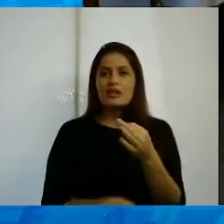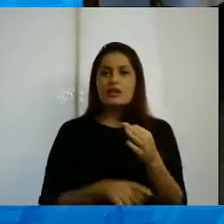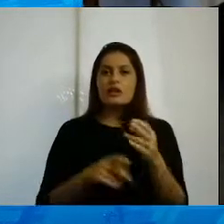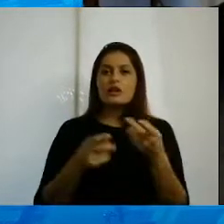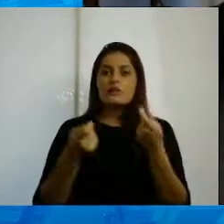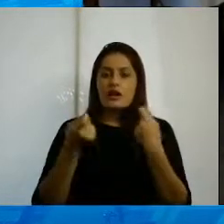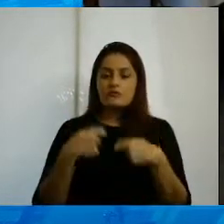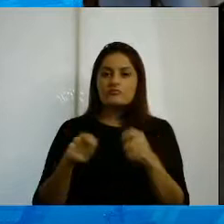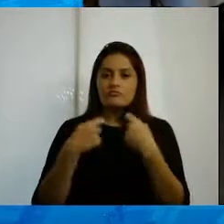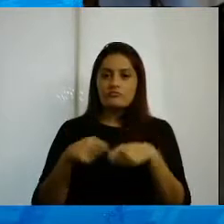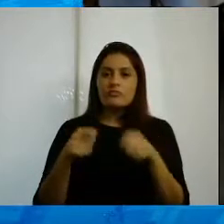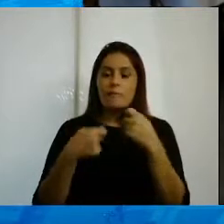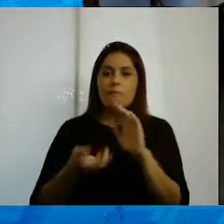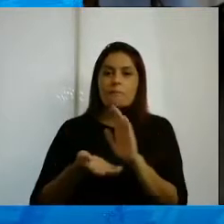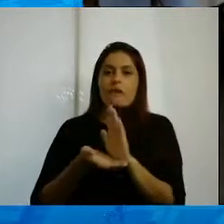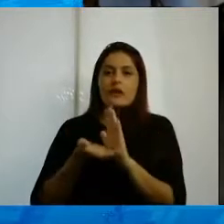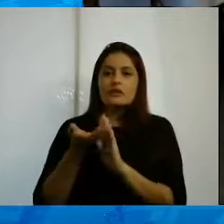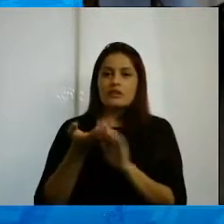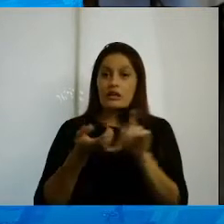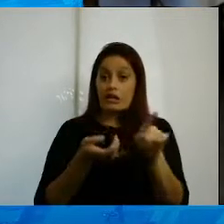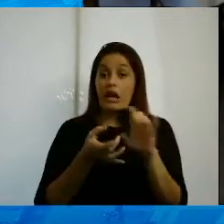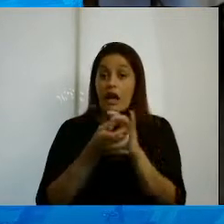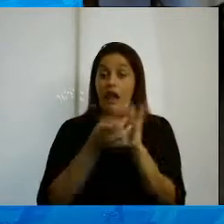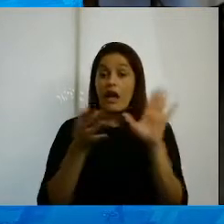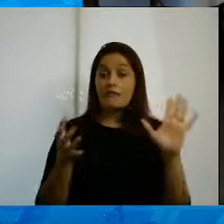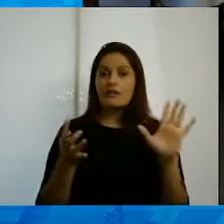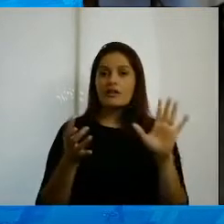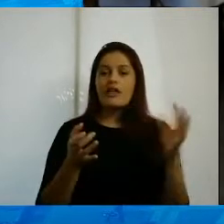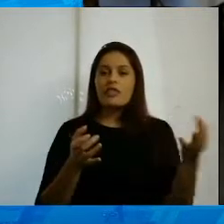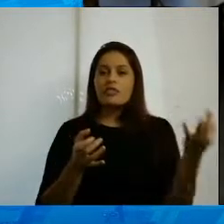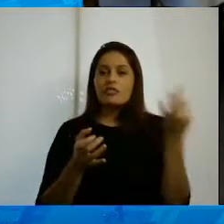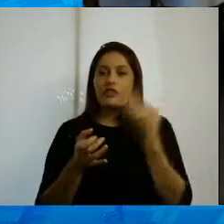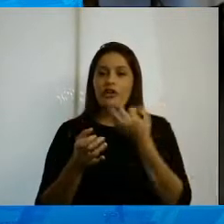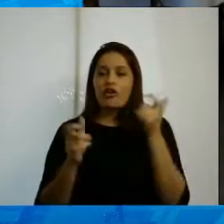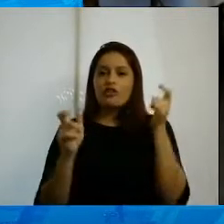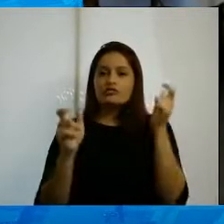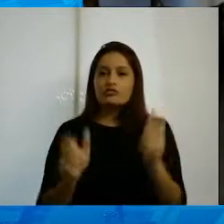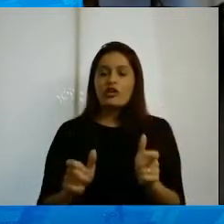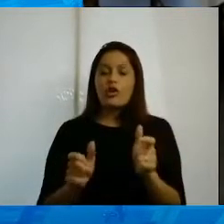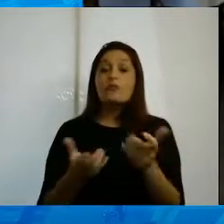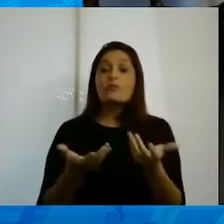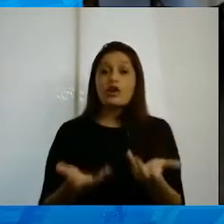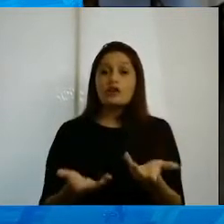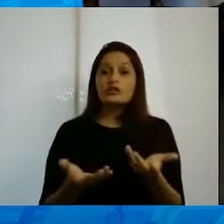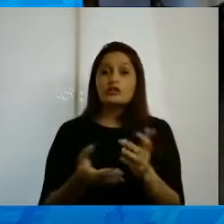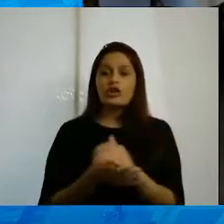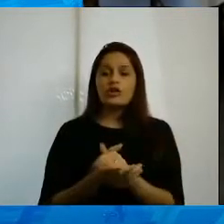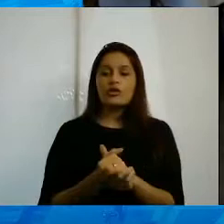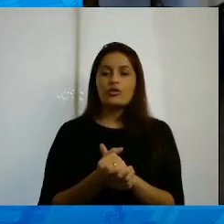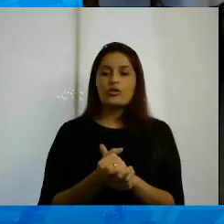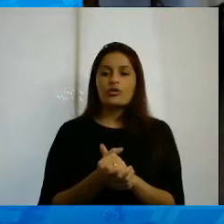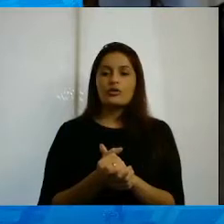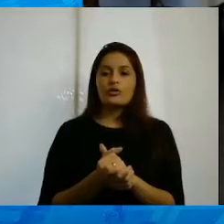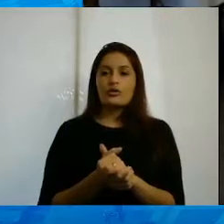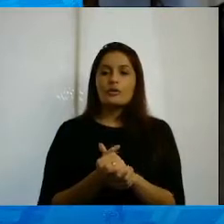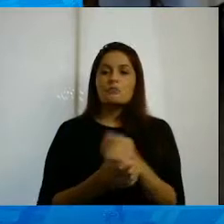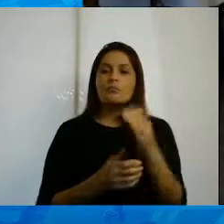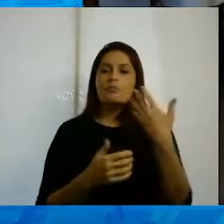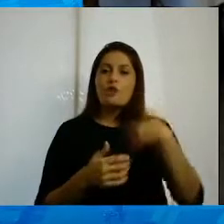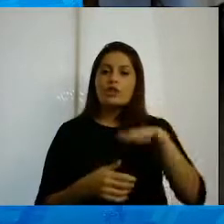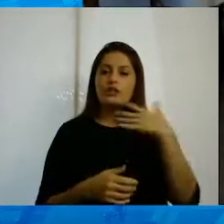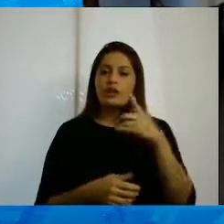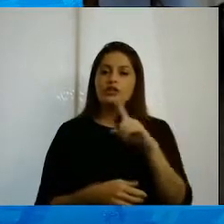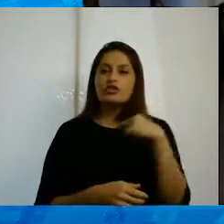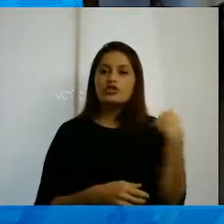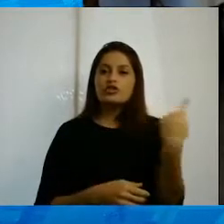gasto. Esto es gravísimo y eso mismo lo hizo saber Control y es por aquello que sería importante que nosotros